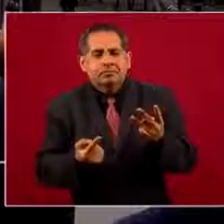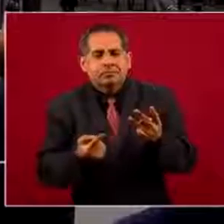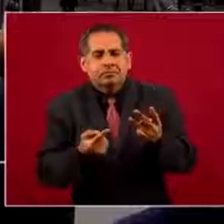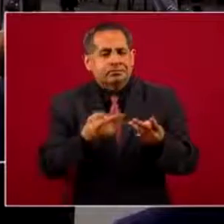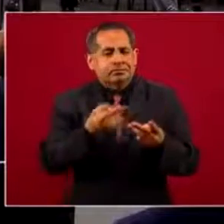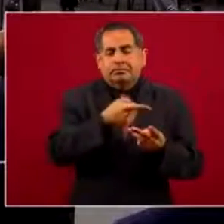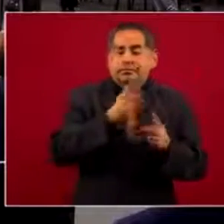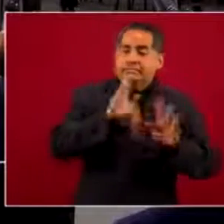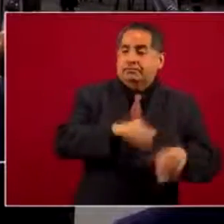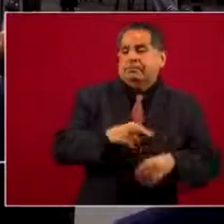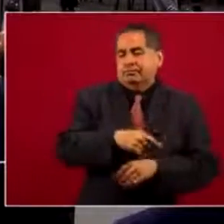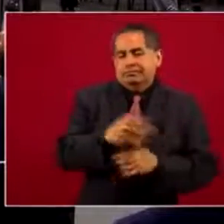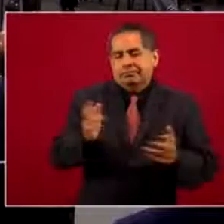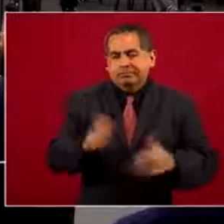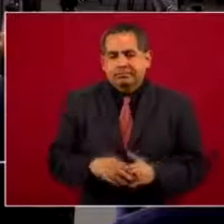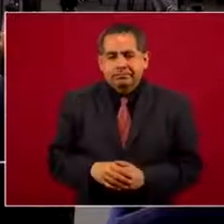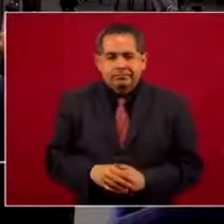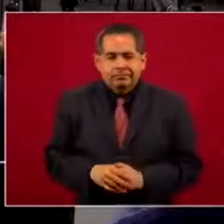Pero bueno,